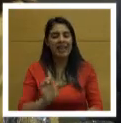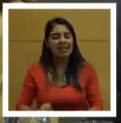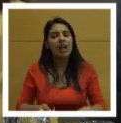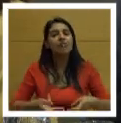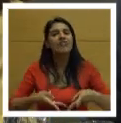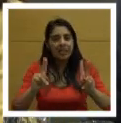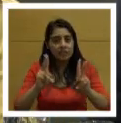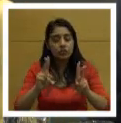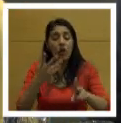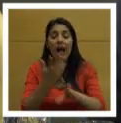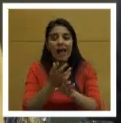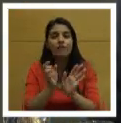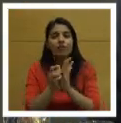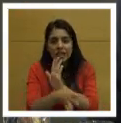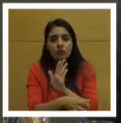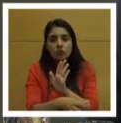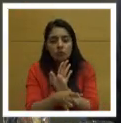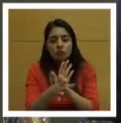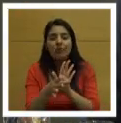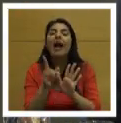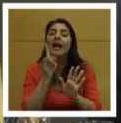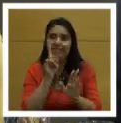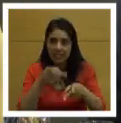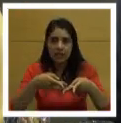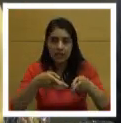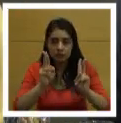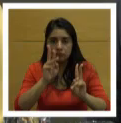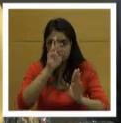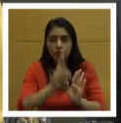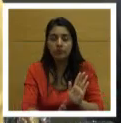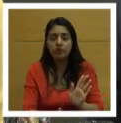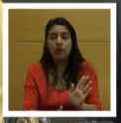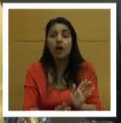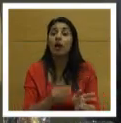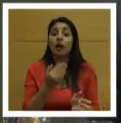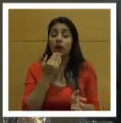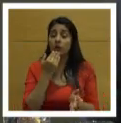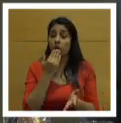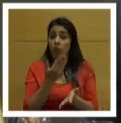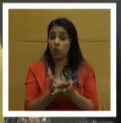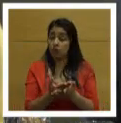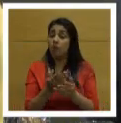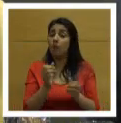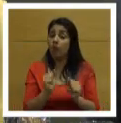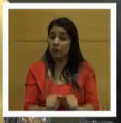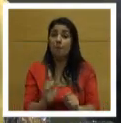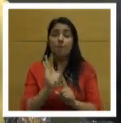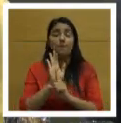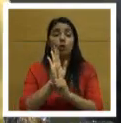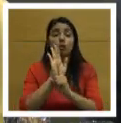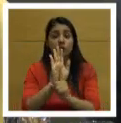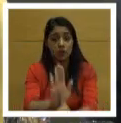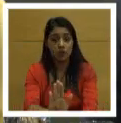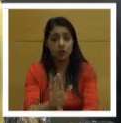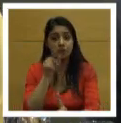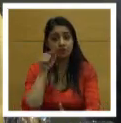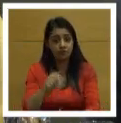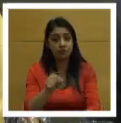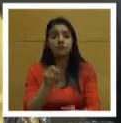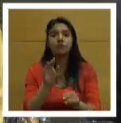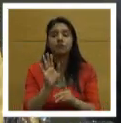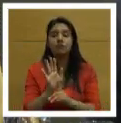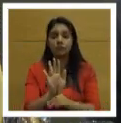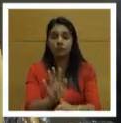la vulneración, y lo que se pretende con la decisión, aun cuando ya no era oportuna, es revelar esa situación, ¿no es cierto?, de